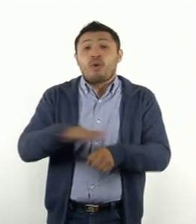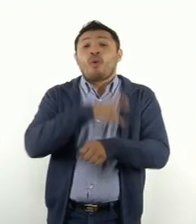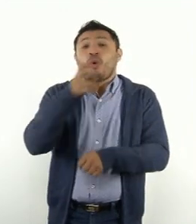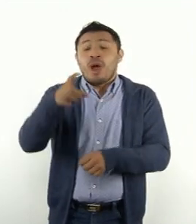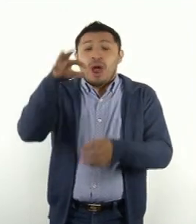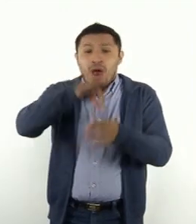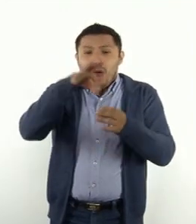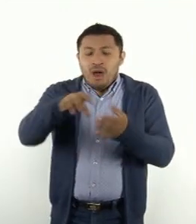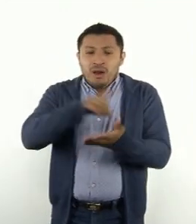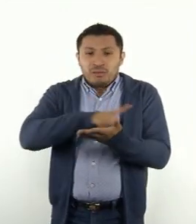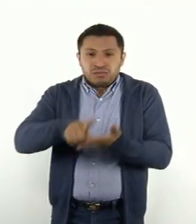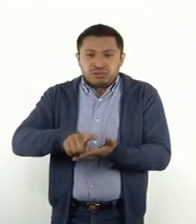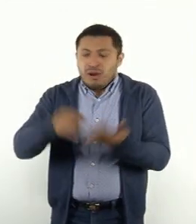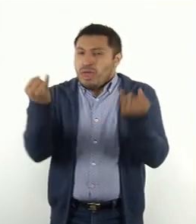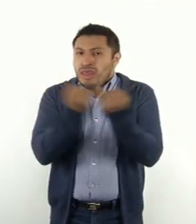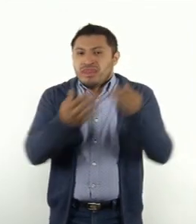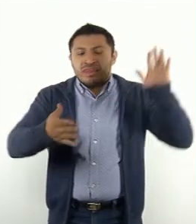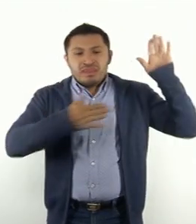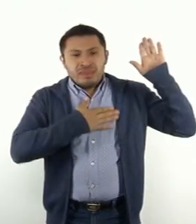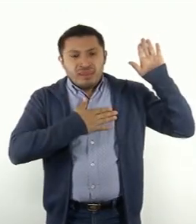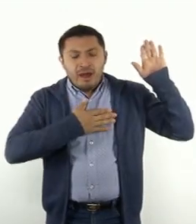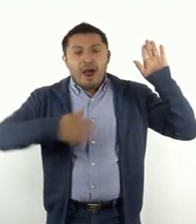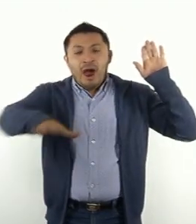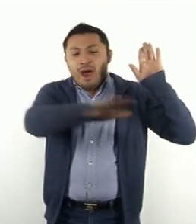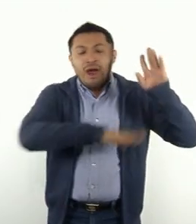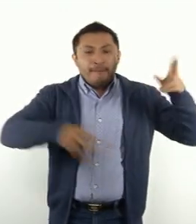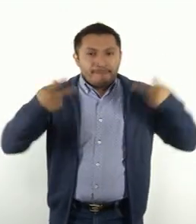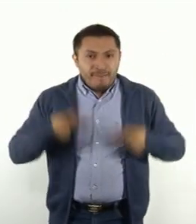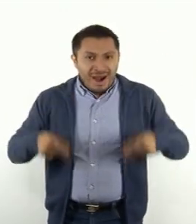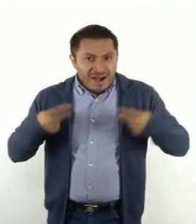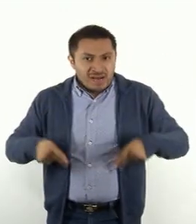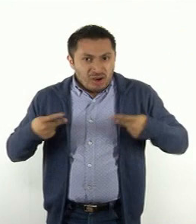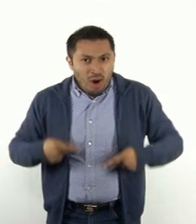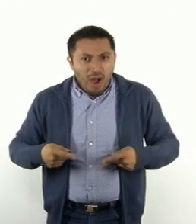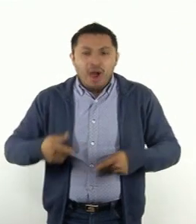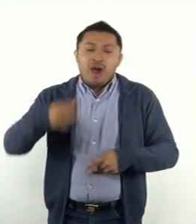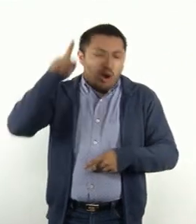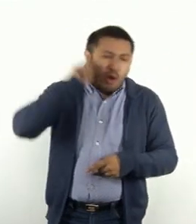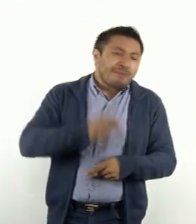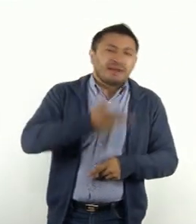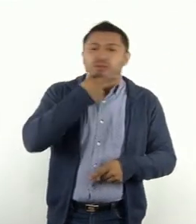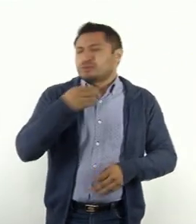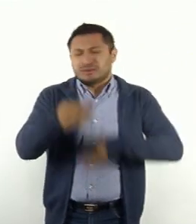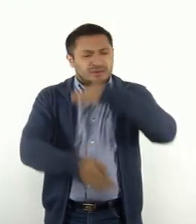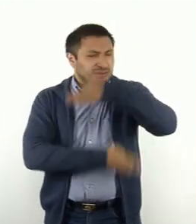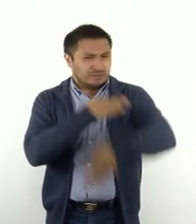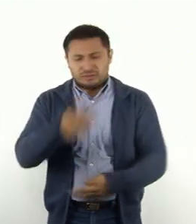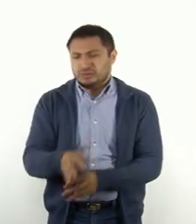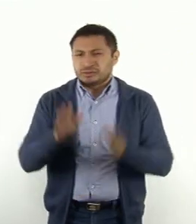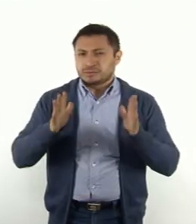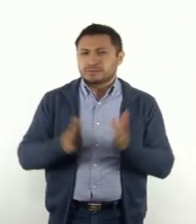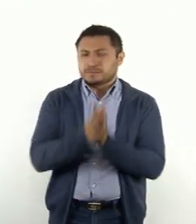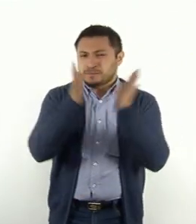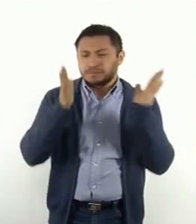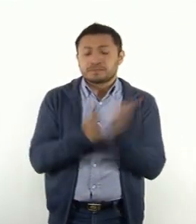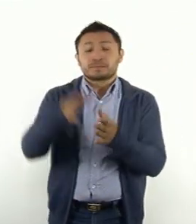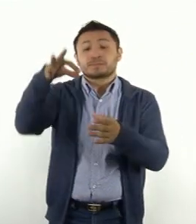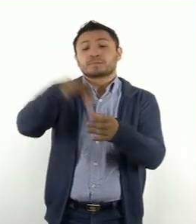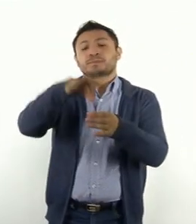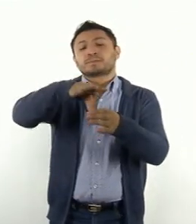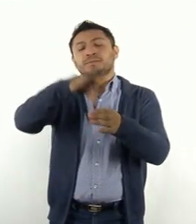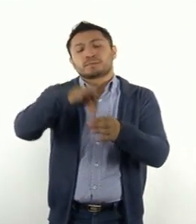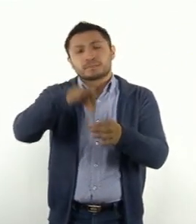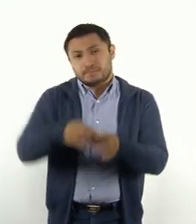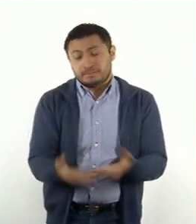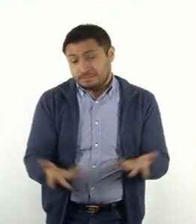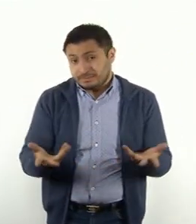también un compromiso. Las ciudadanas y ciudadanos debemos participar en las elecciones y de manera